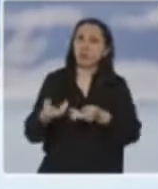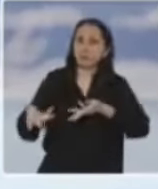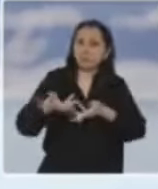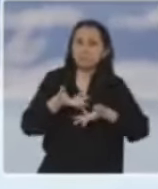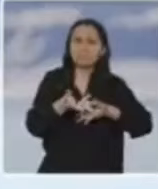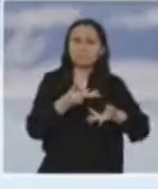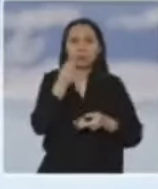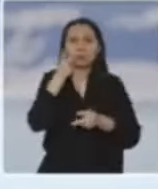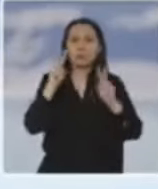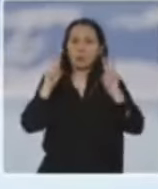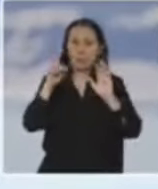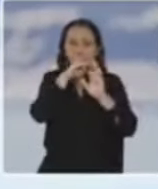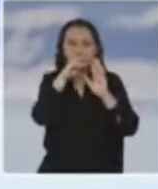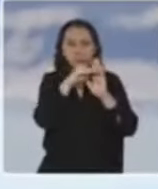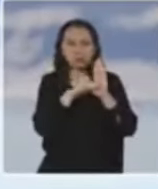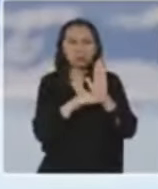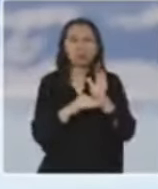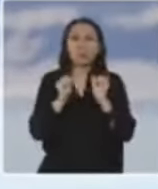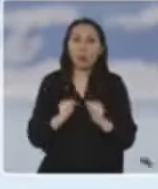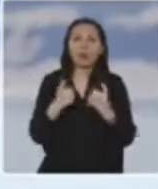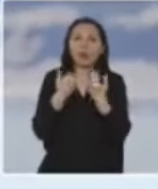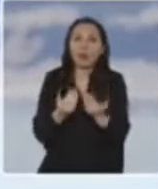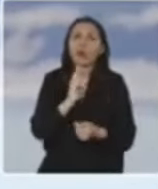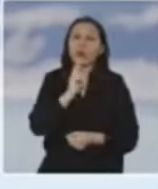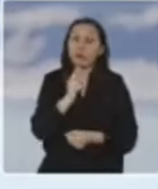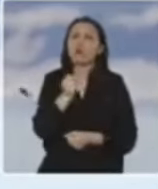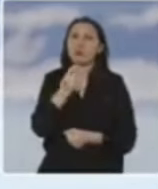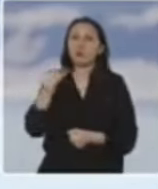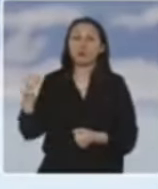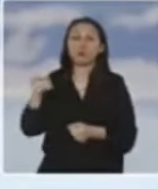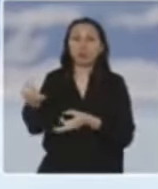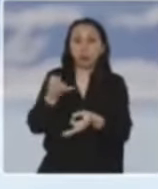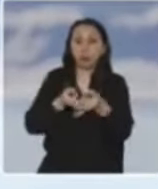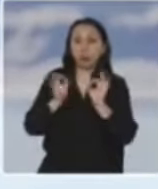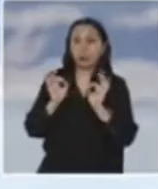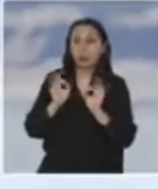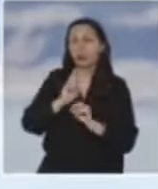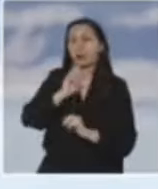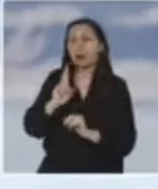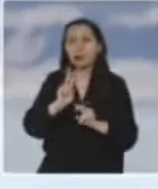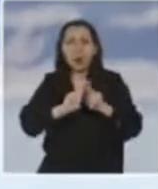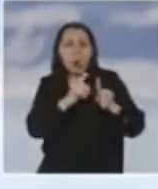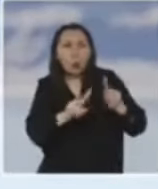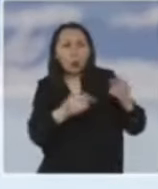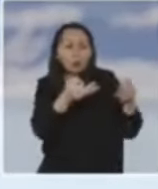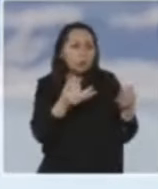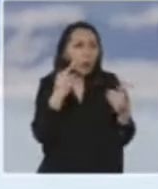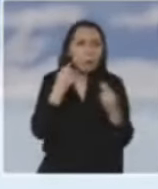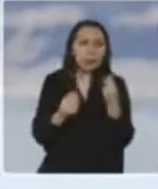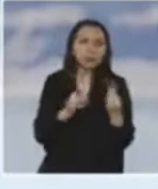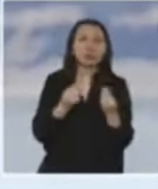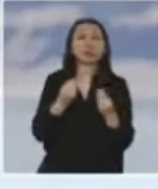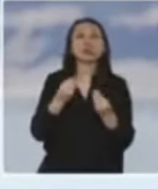vimos los temas en específico pudimos entregar respuesta a varios de ellos En particular ajustar otros vimos el tema desde